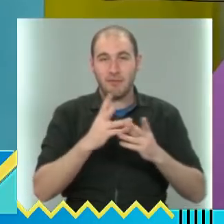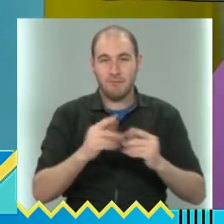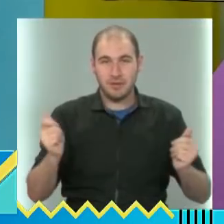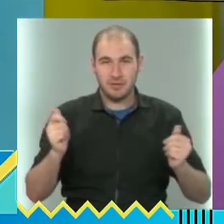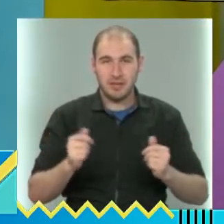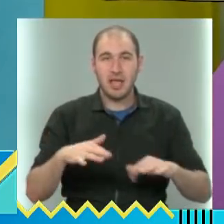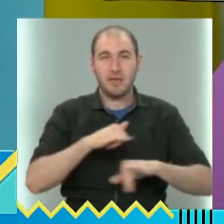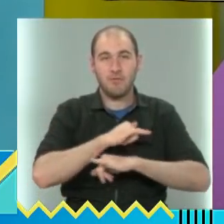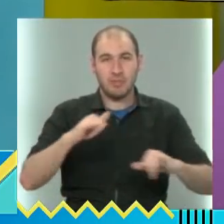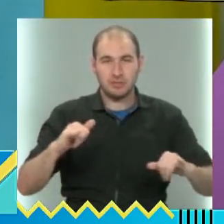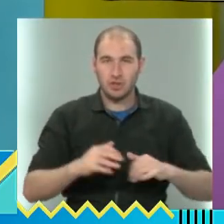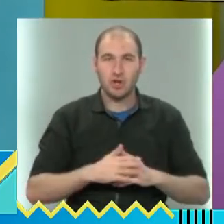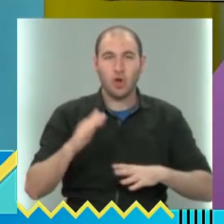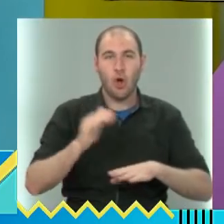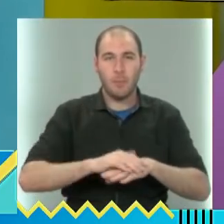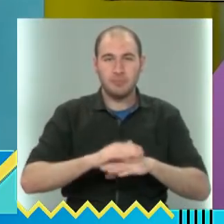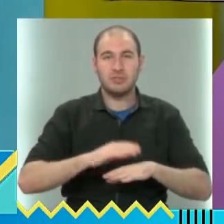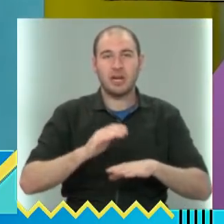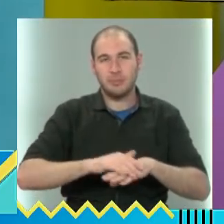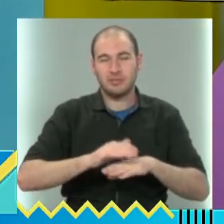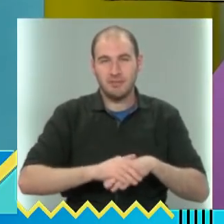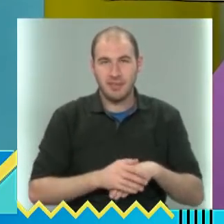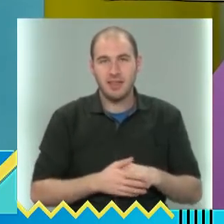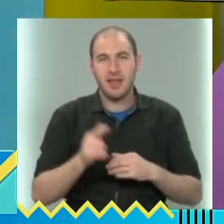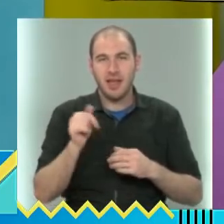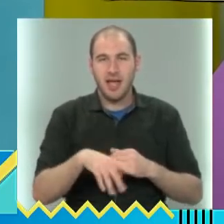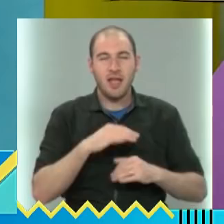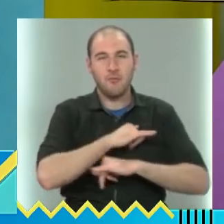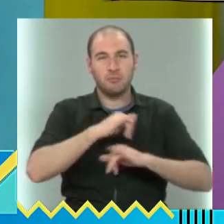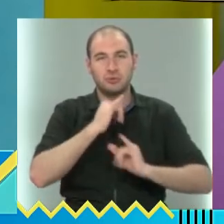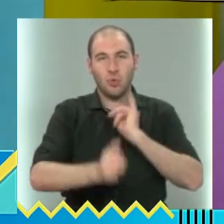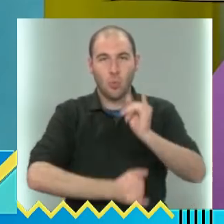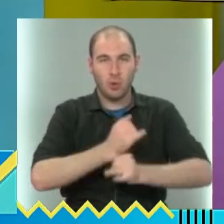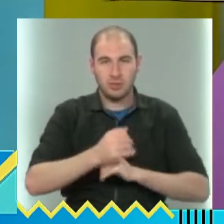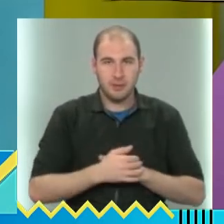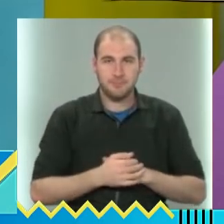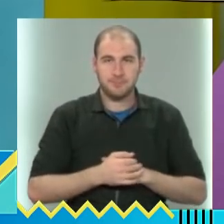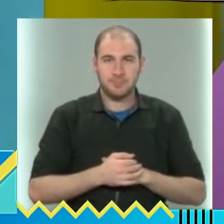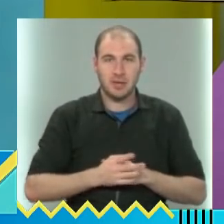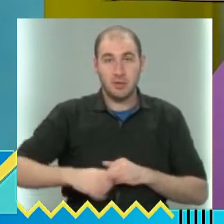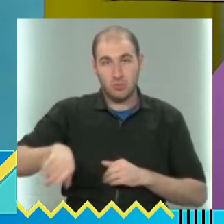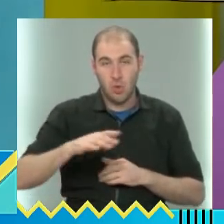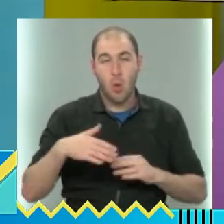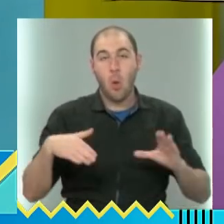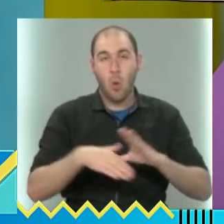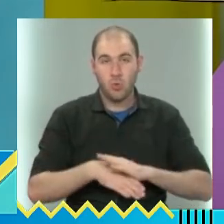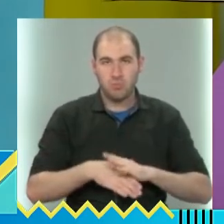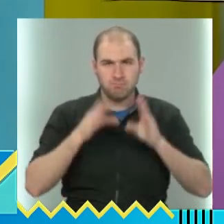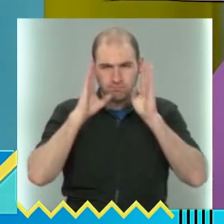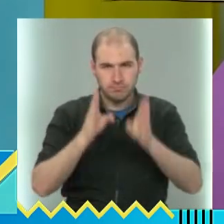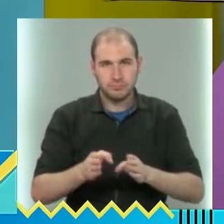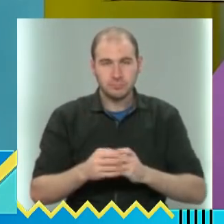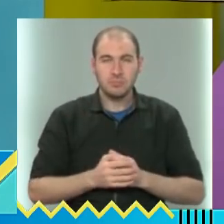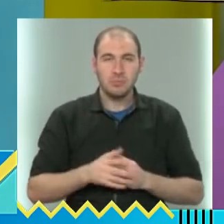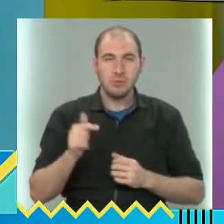es la información, ¿sí? El compromiso, la responsabilidad al momento de dar información para poder estar justamente metidos en